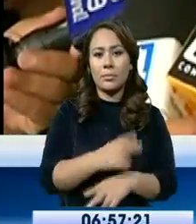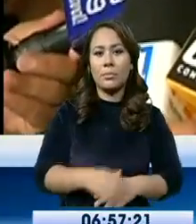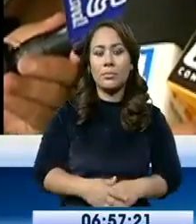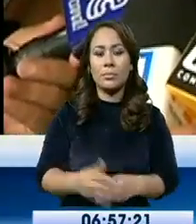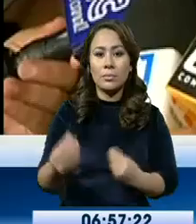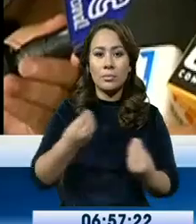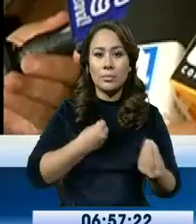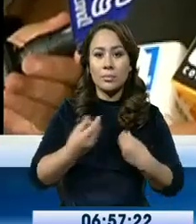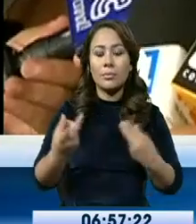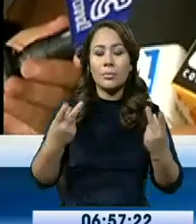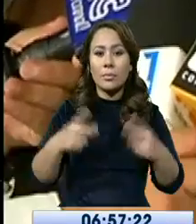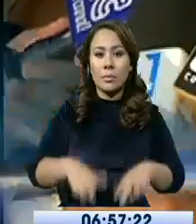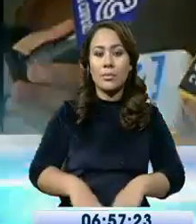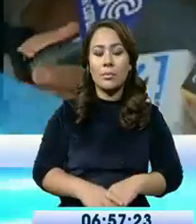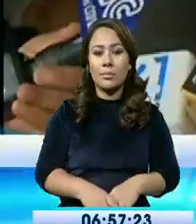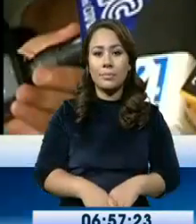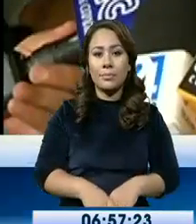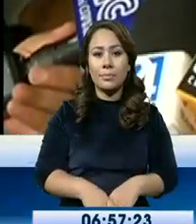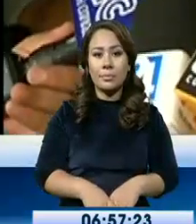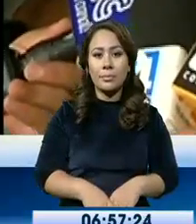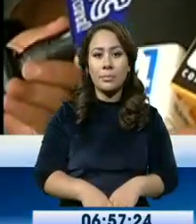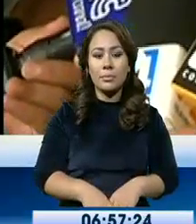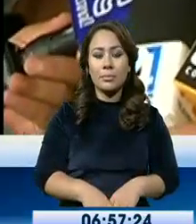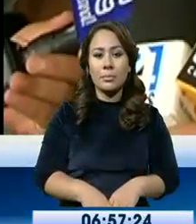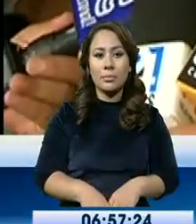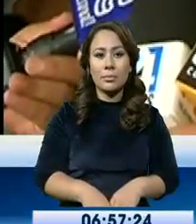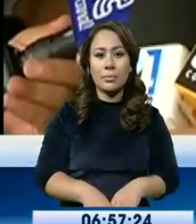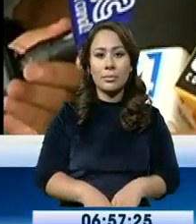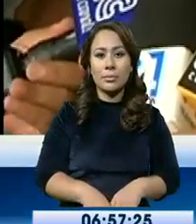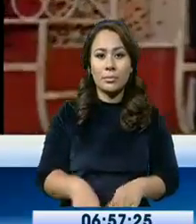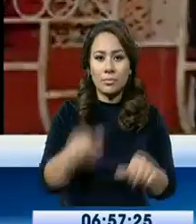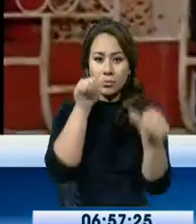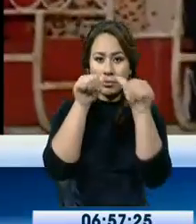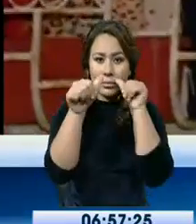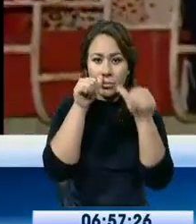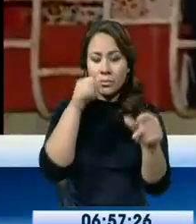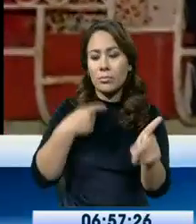encuentran realizando el delito de sustancias sujetas a fiscalización.